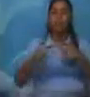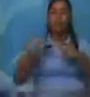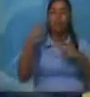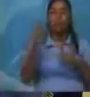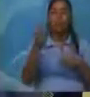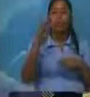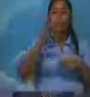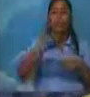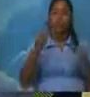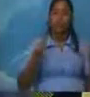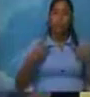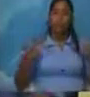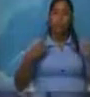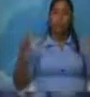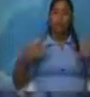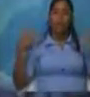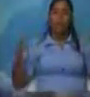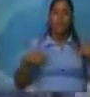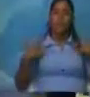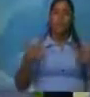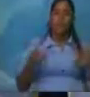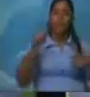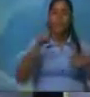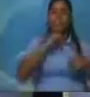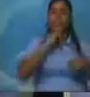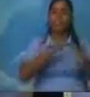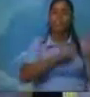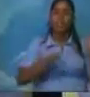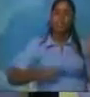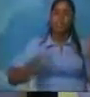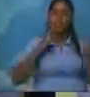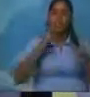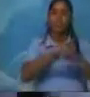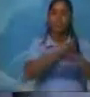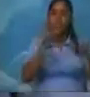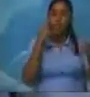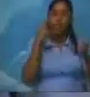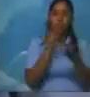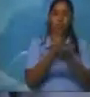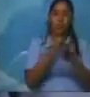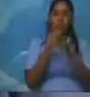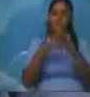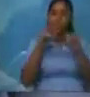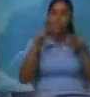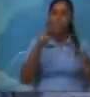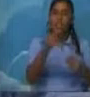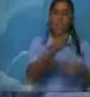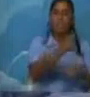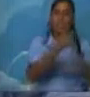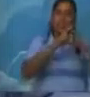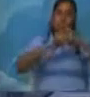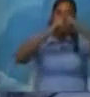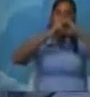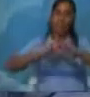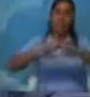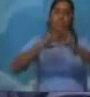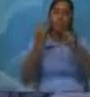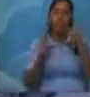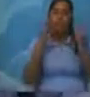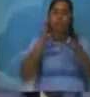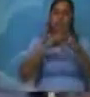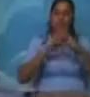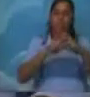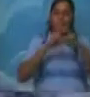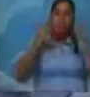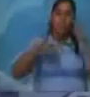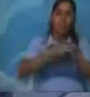nos nosotros vivamos alegres y vivamos contentos el señor di ya los probé esta gente me va a seguir honrando ahora como me están honrando